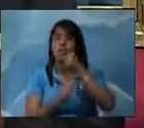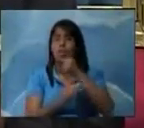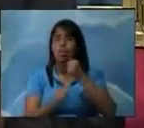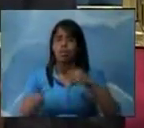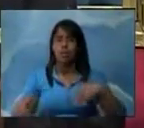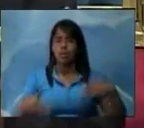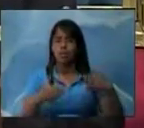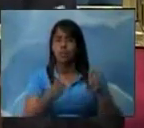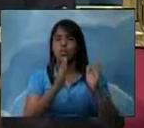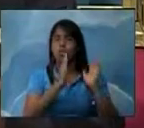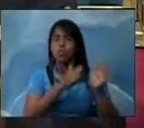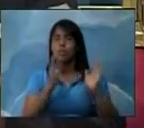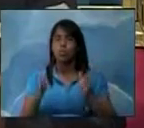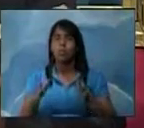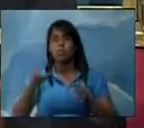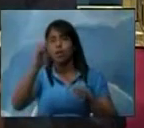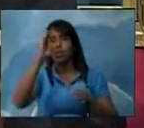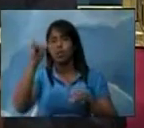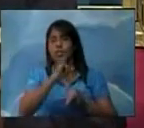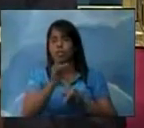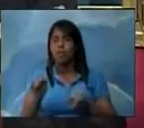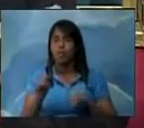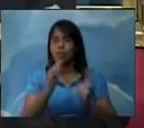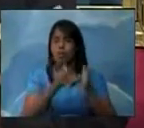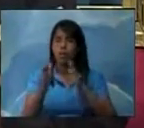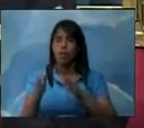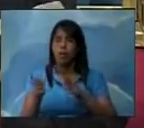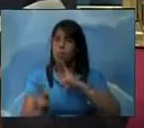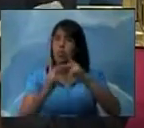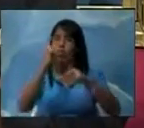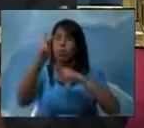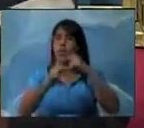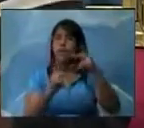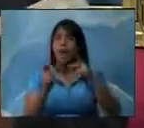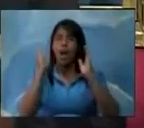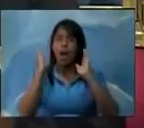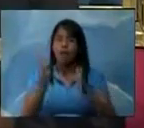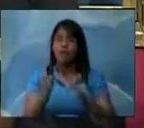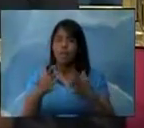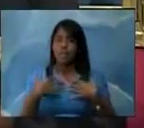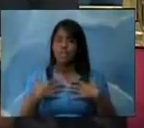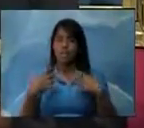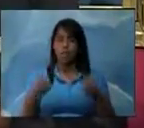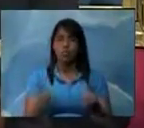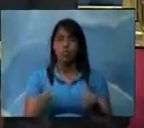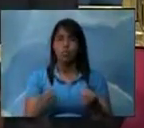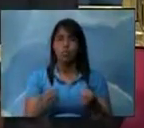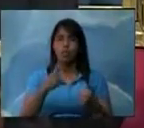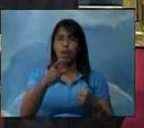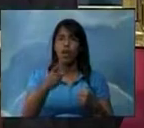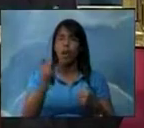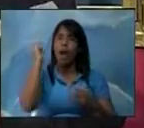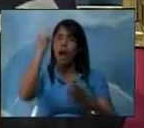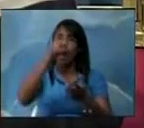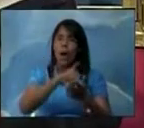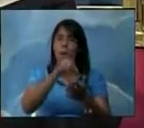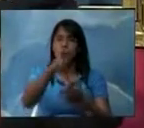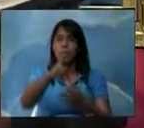caminaron conforme a lo que Dios había ordenado, había prosperidad, había salud,